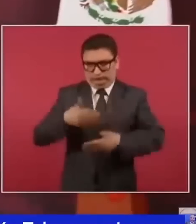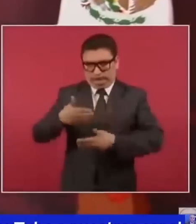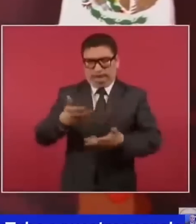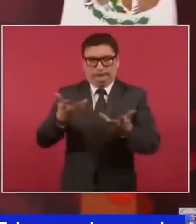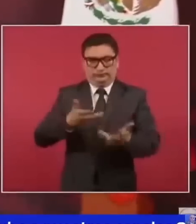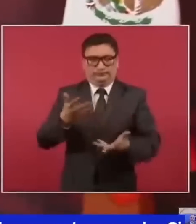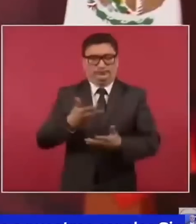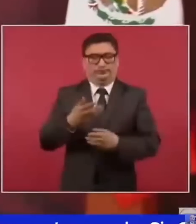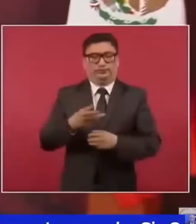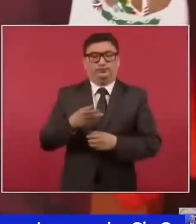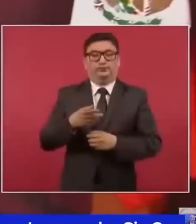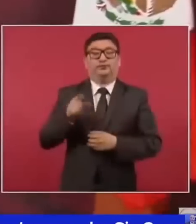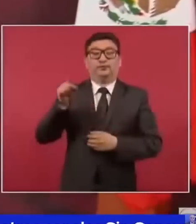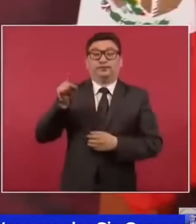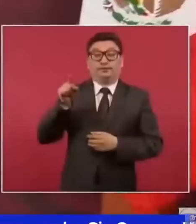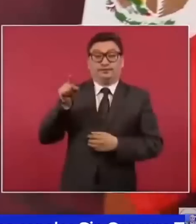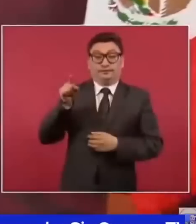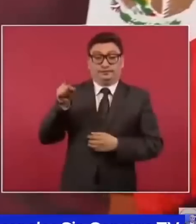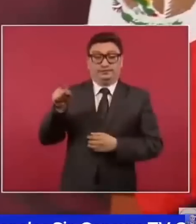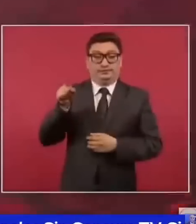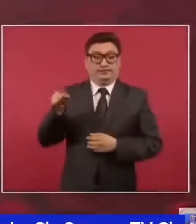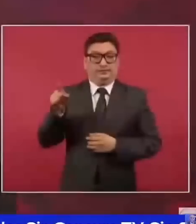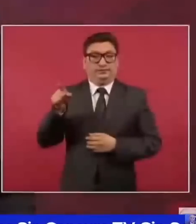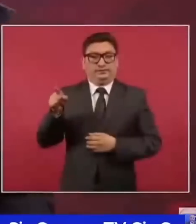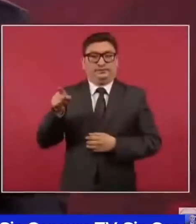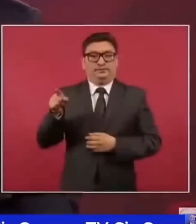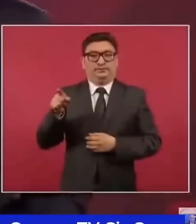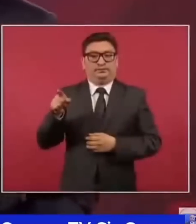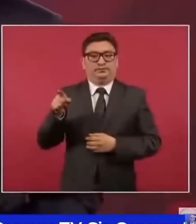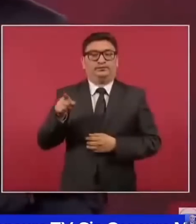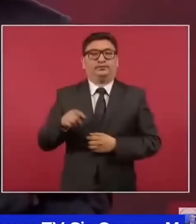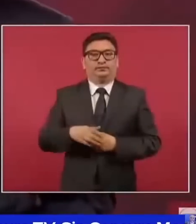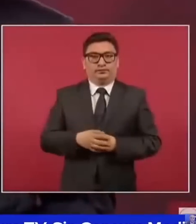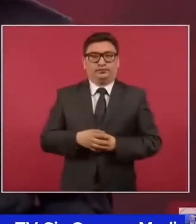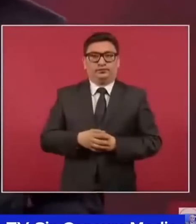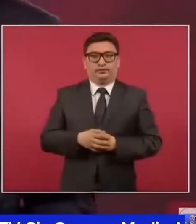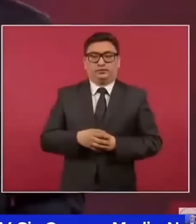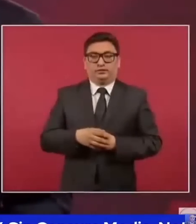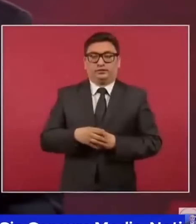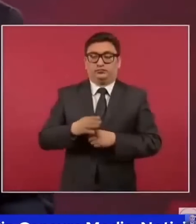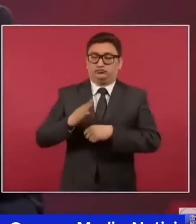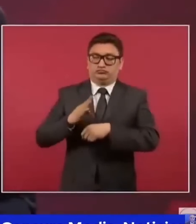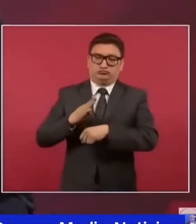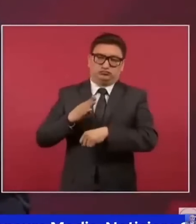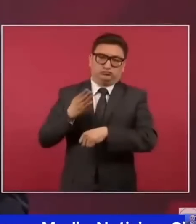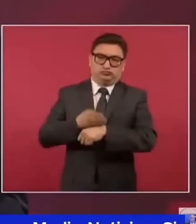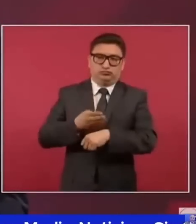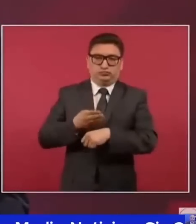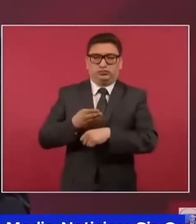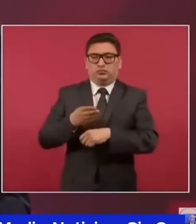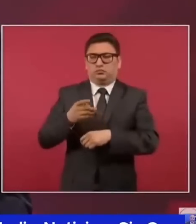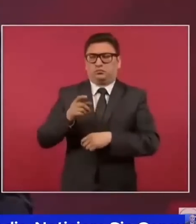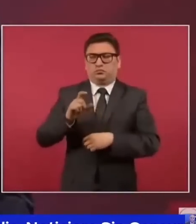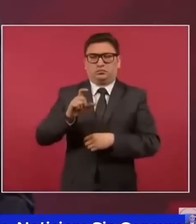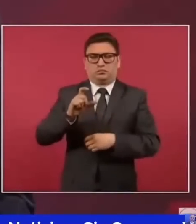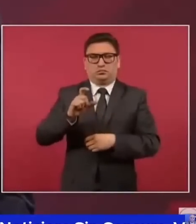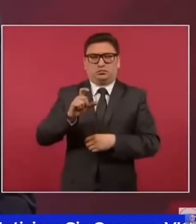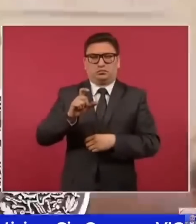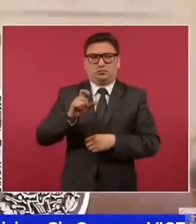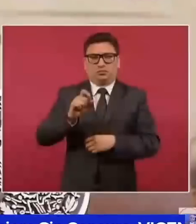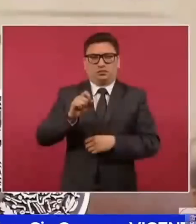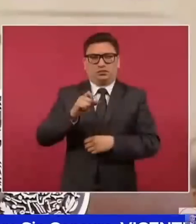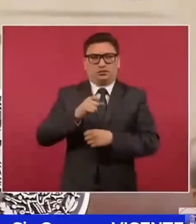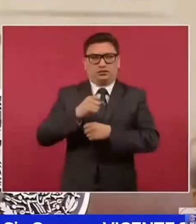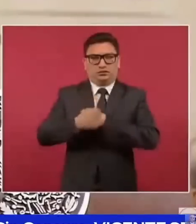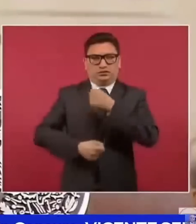y a él lo están condenando a 20